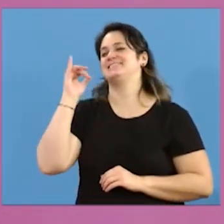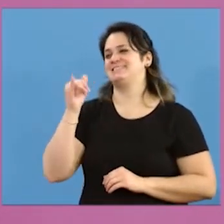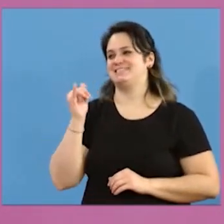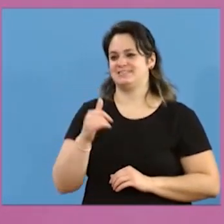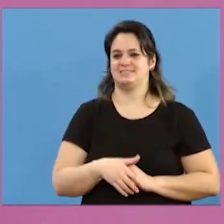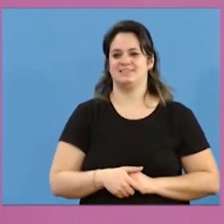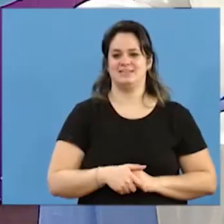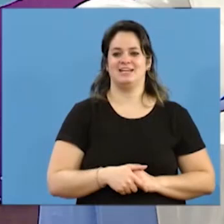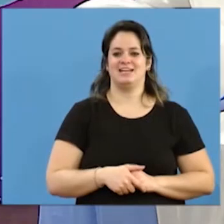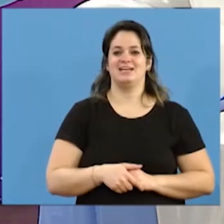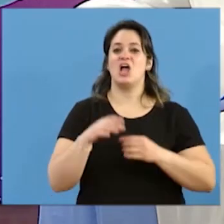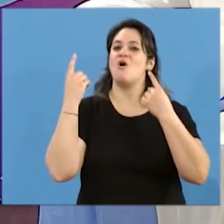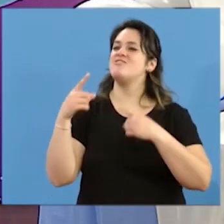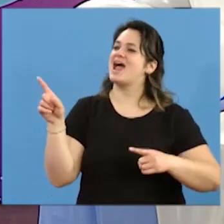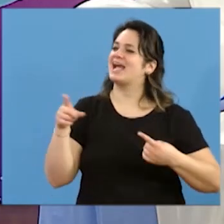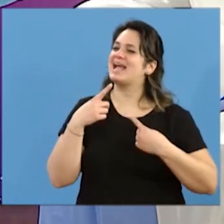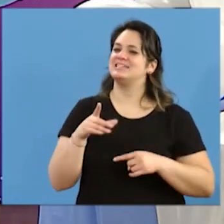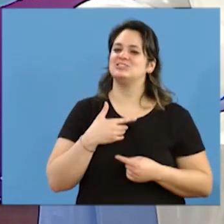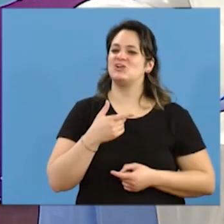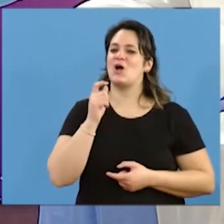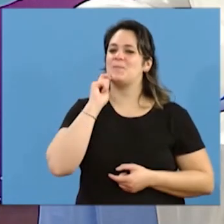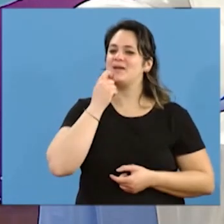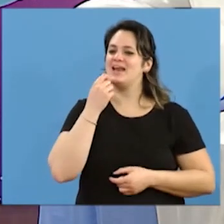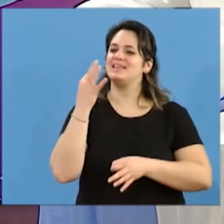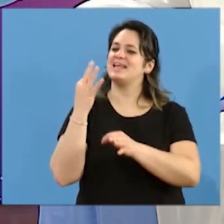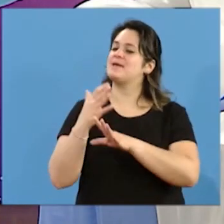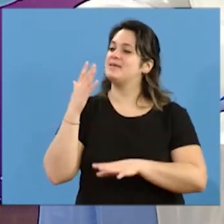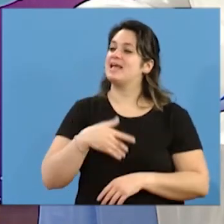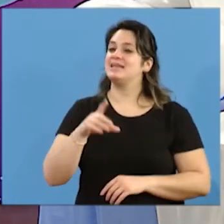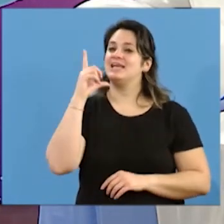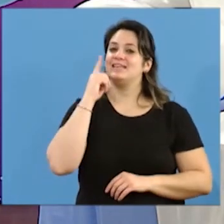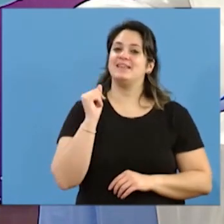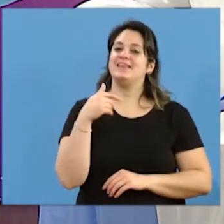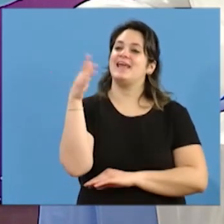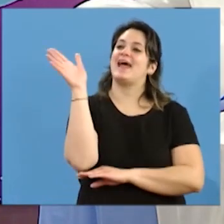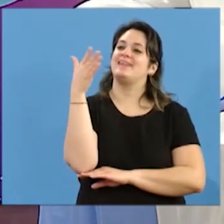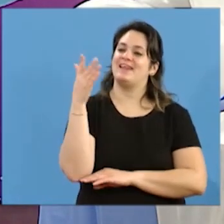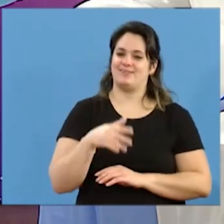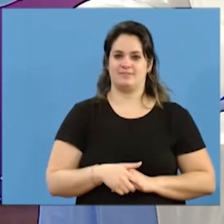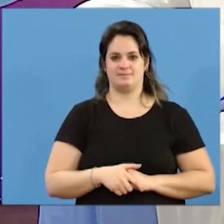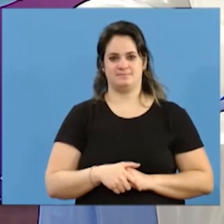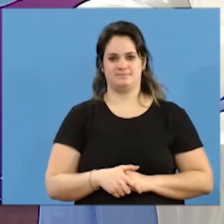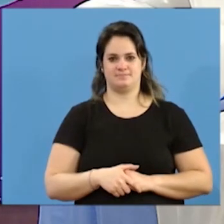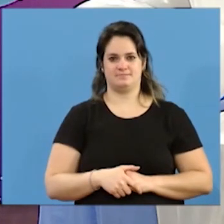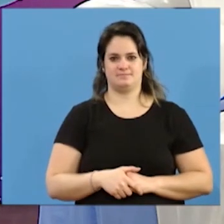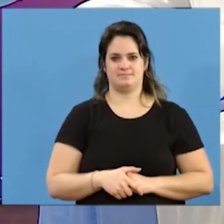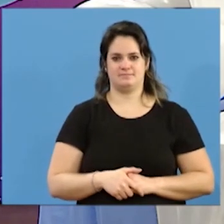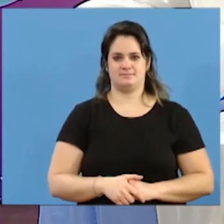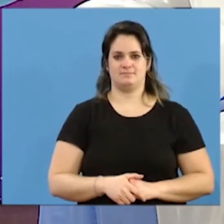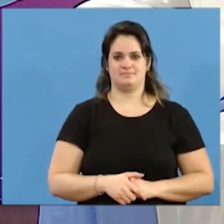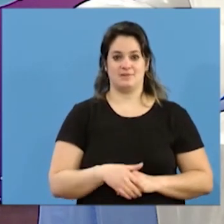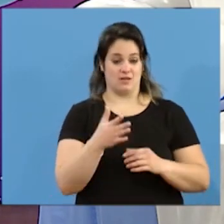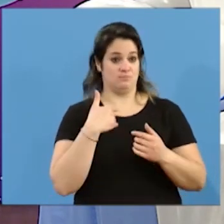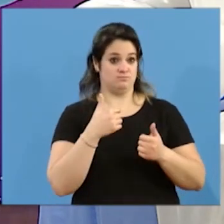Sí, una canción muy especial del Día de la Bandera. ¿Me vas a